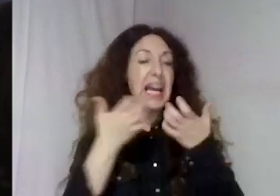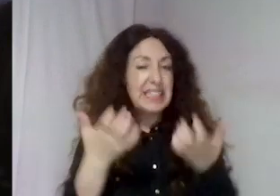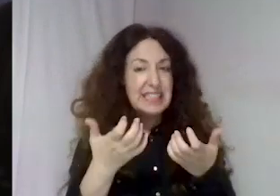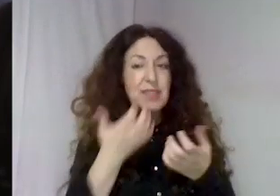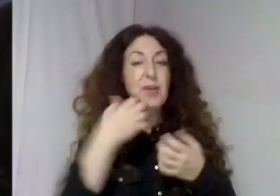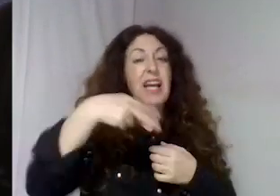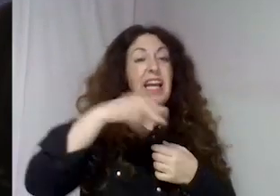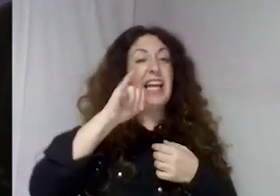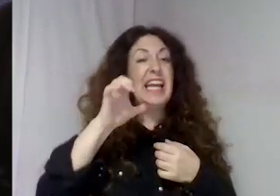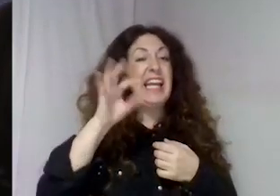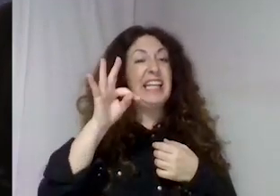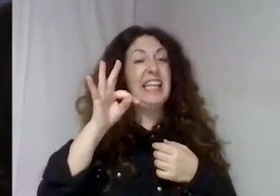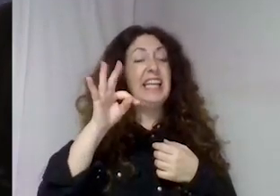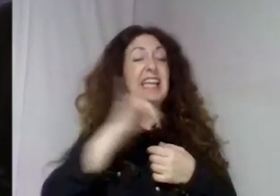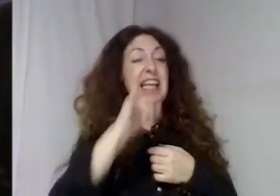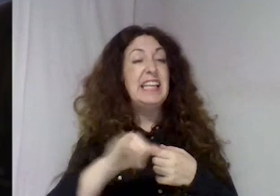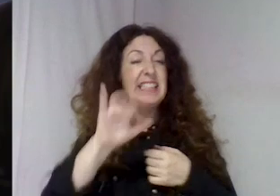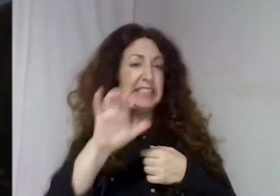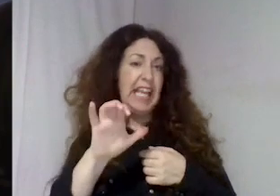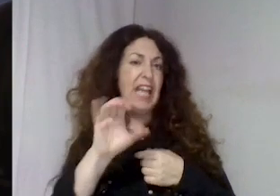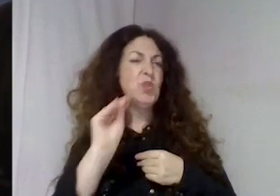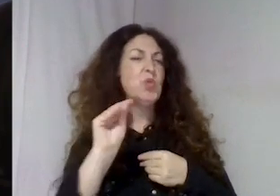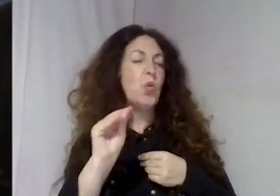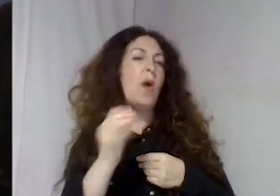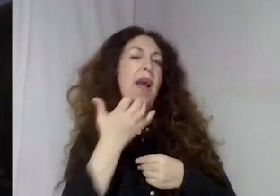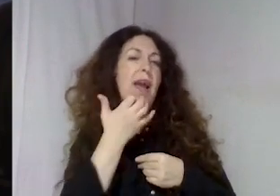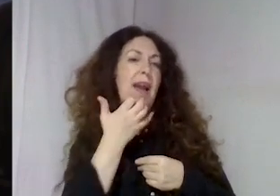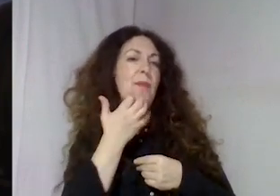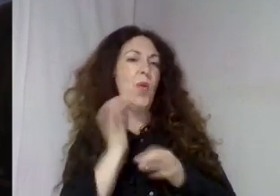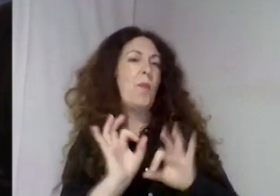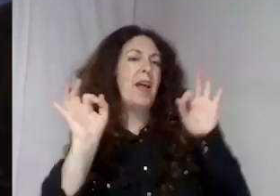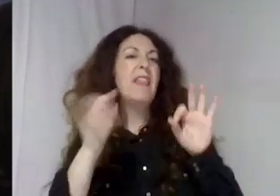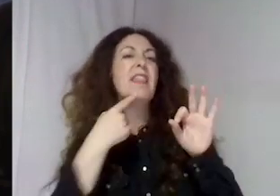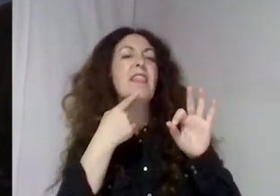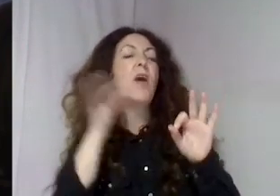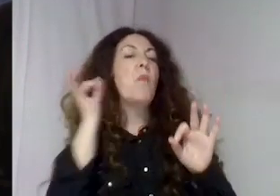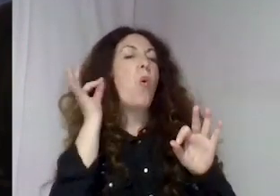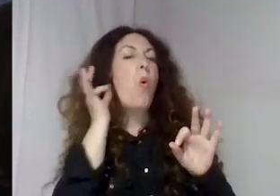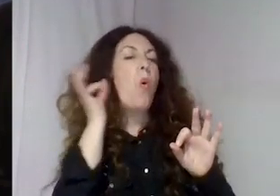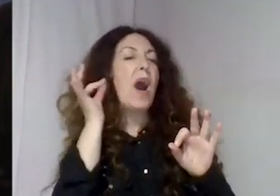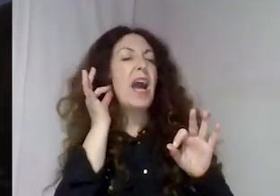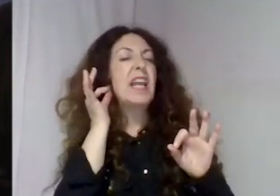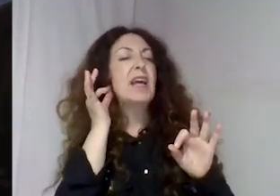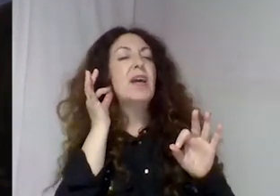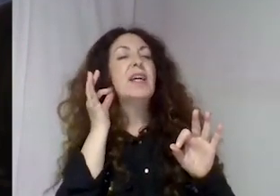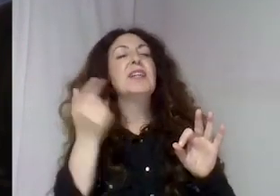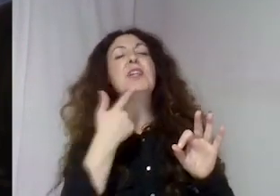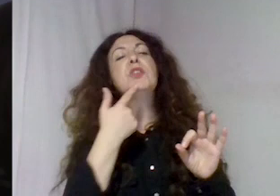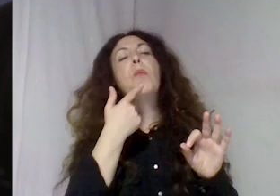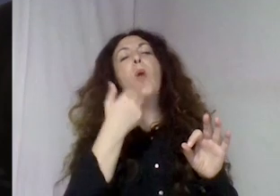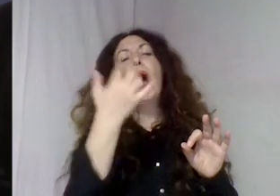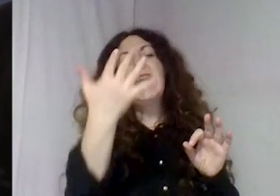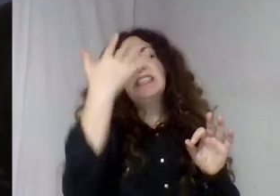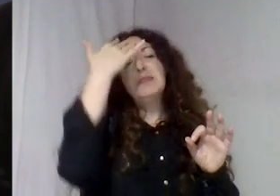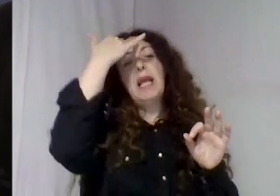de la conciencia distinta del resto, pues le viene muy bien a gente como Caravaggio, como Marlowe, o alguien sobre todo como Gesualdo, que es el que yo creo que realmente tenía